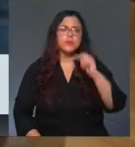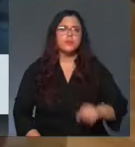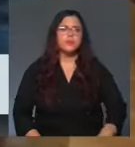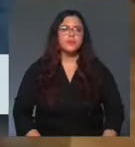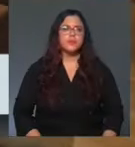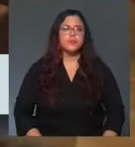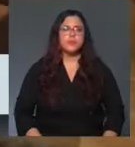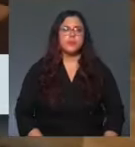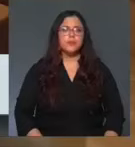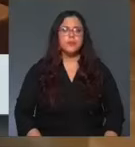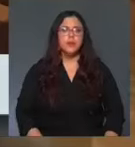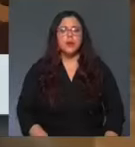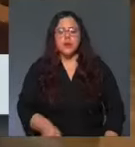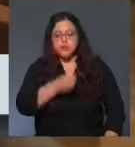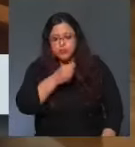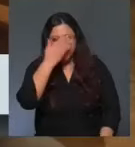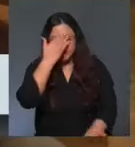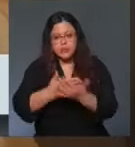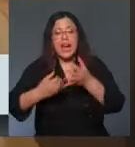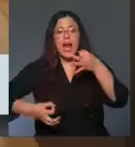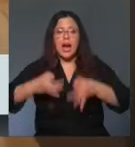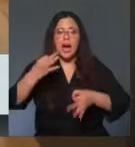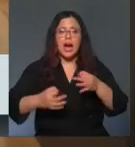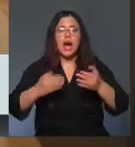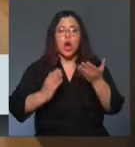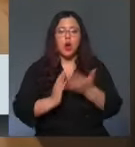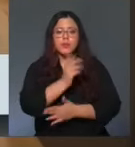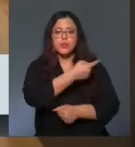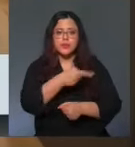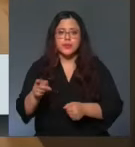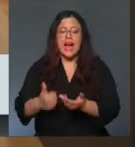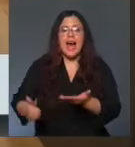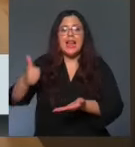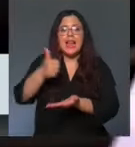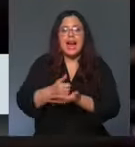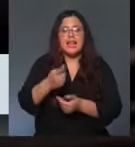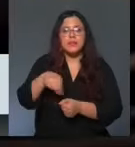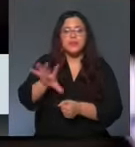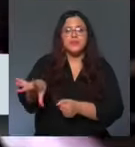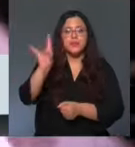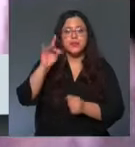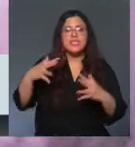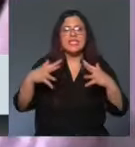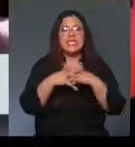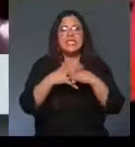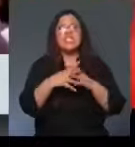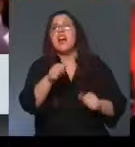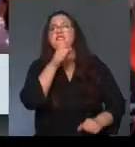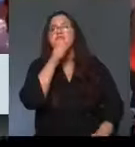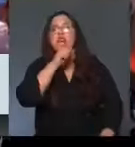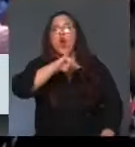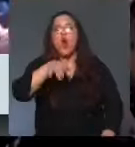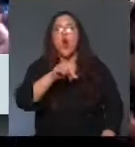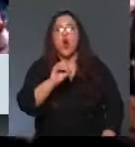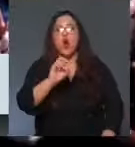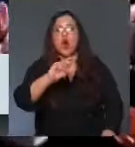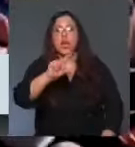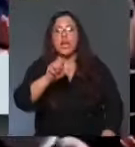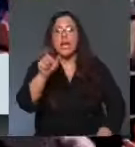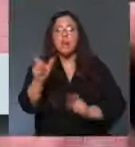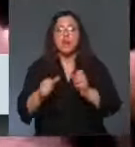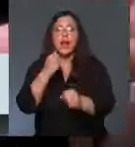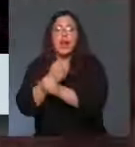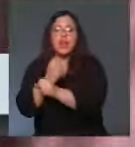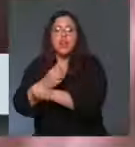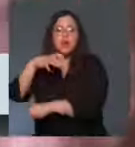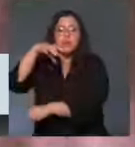Compareciendo ante la justicia, así partió la semana para el alcalde recién reelecto de Chillán Viejo, Jorge del Pozo. Carabineros lo